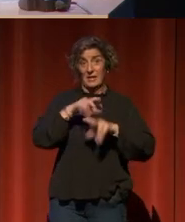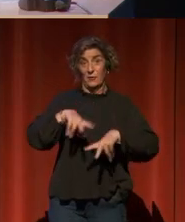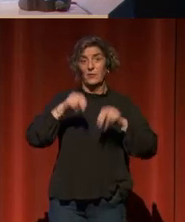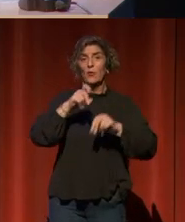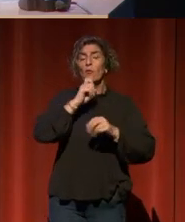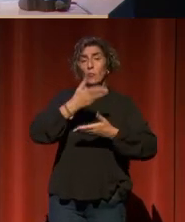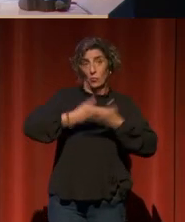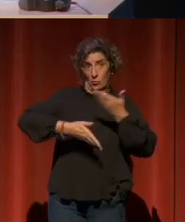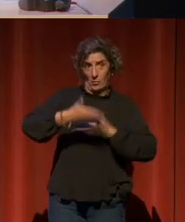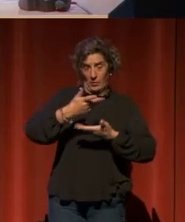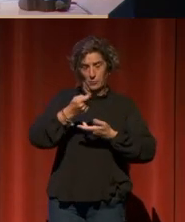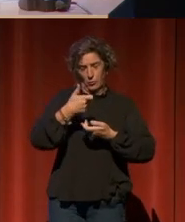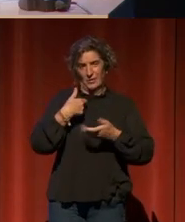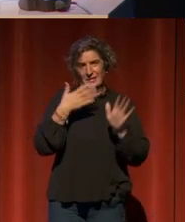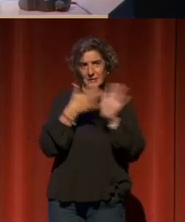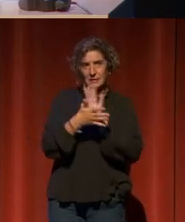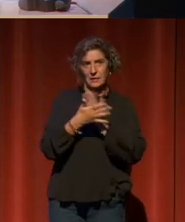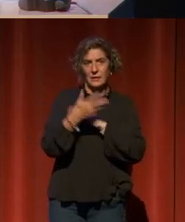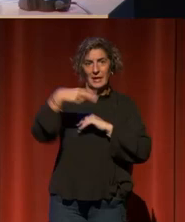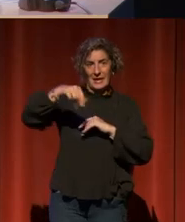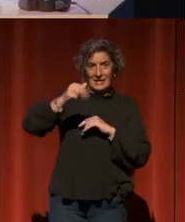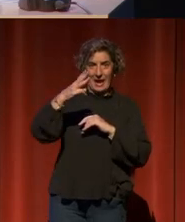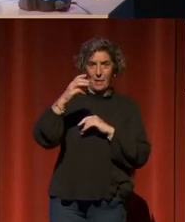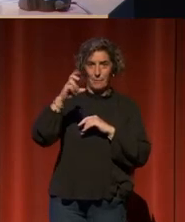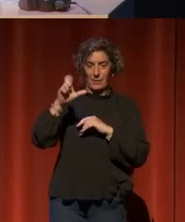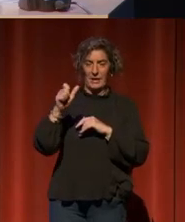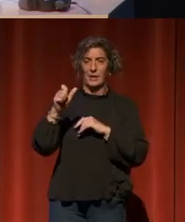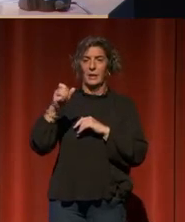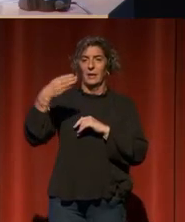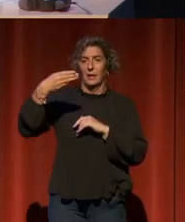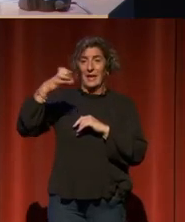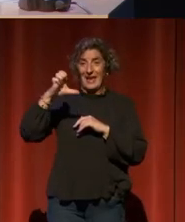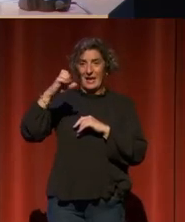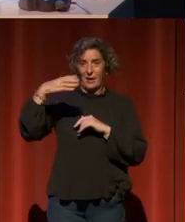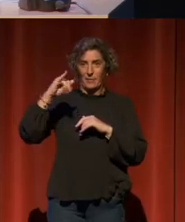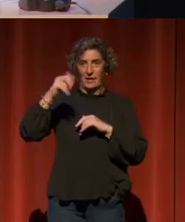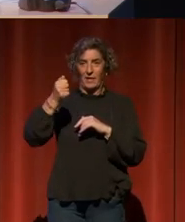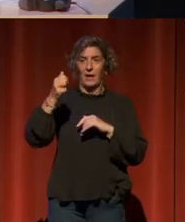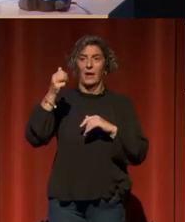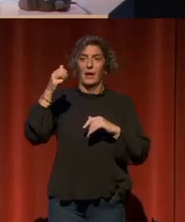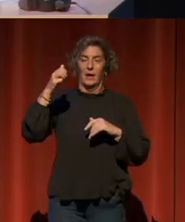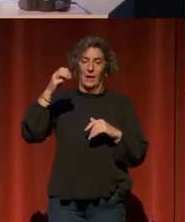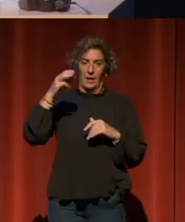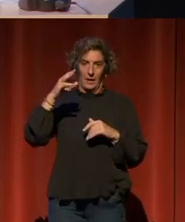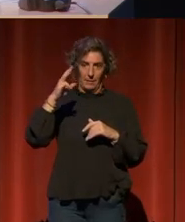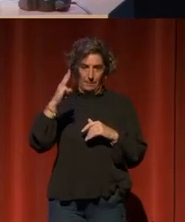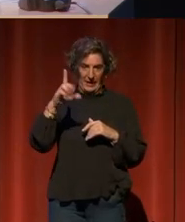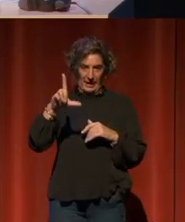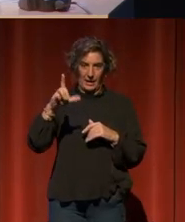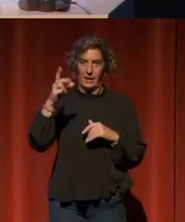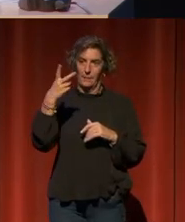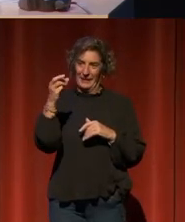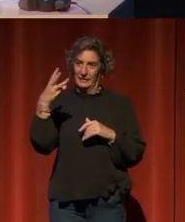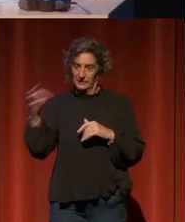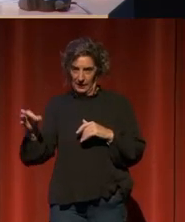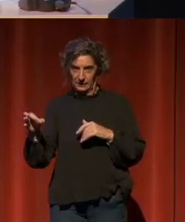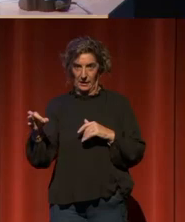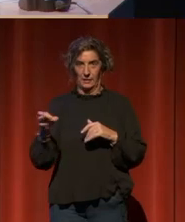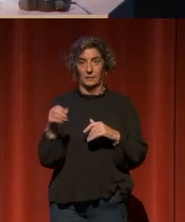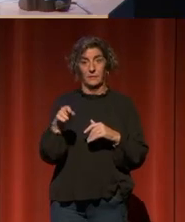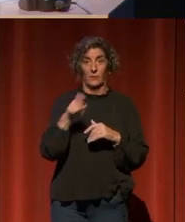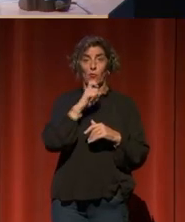colaboración entre naple e blida e pl 2030 que Tom ya ha mencionado